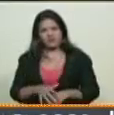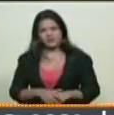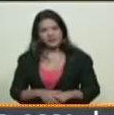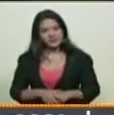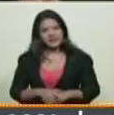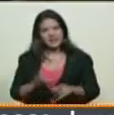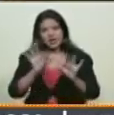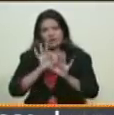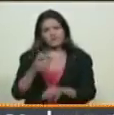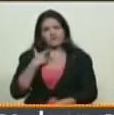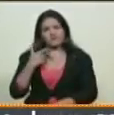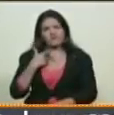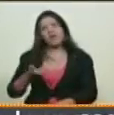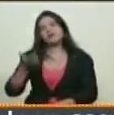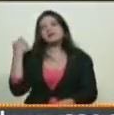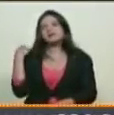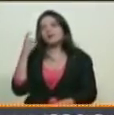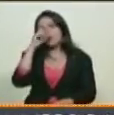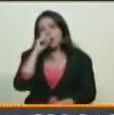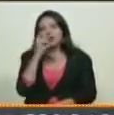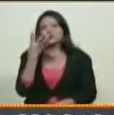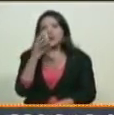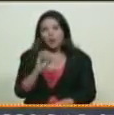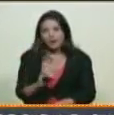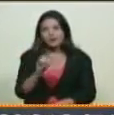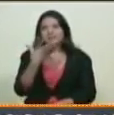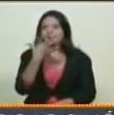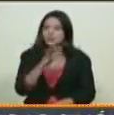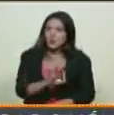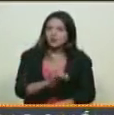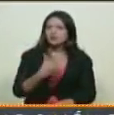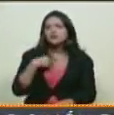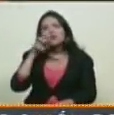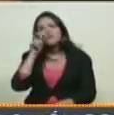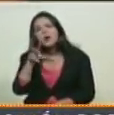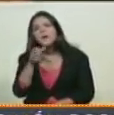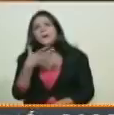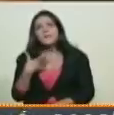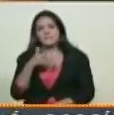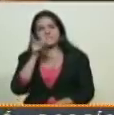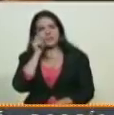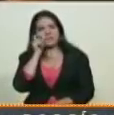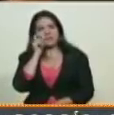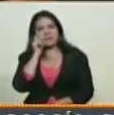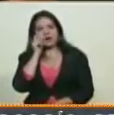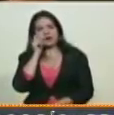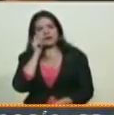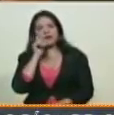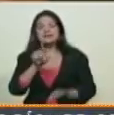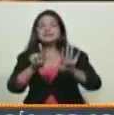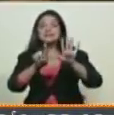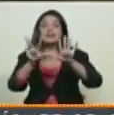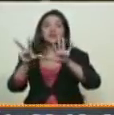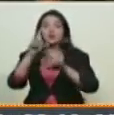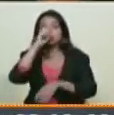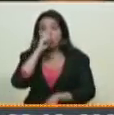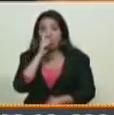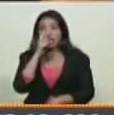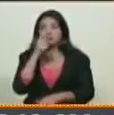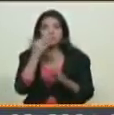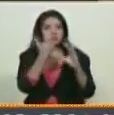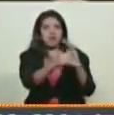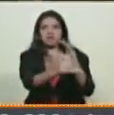de los modelos más viejitos de los 40 de los 50 yo veo a mi papá con 68 años haciendo su